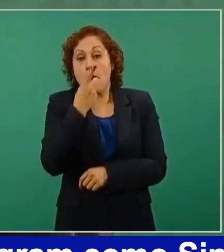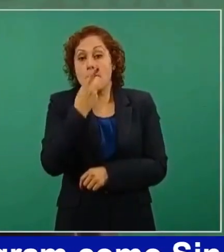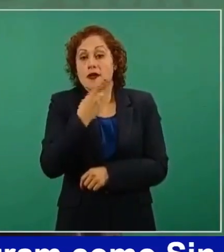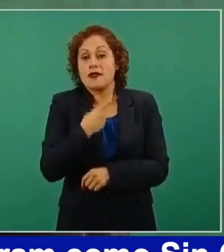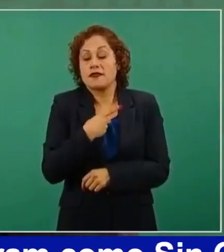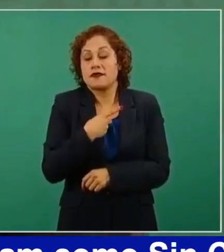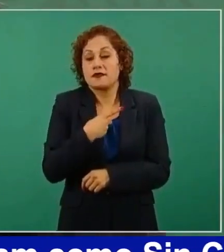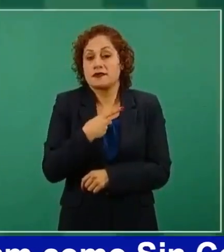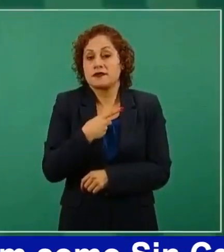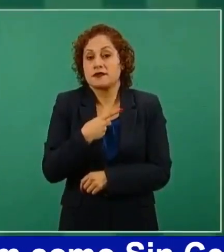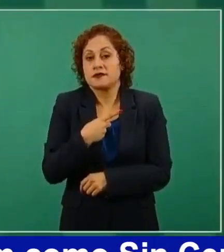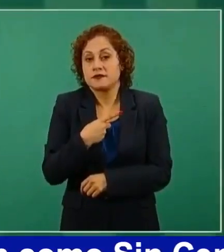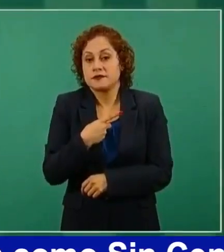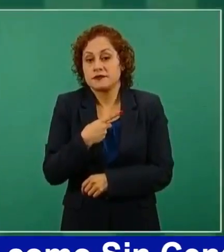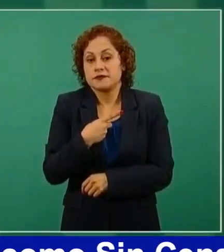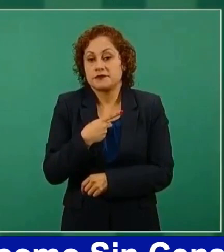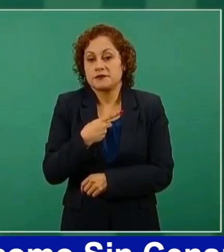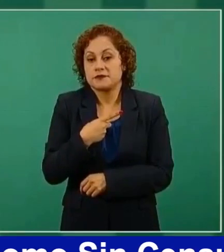se